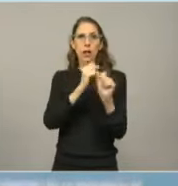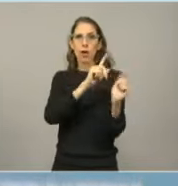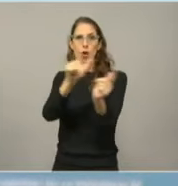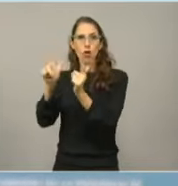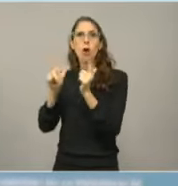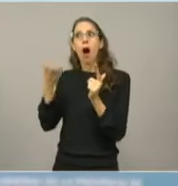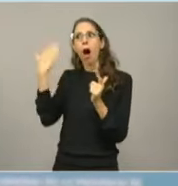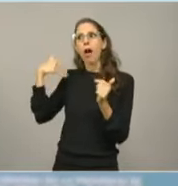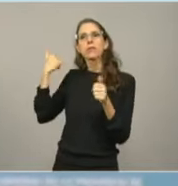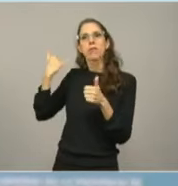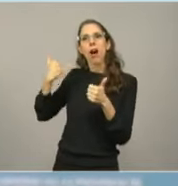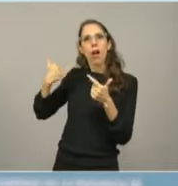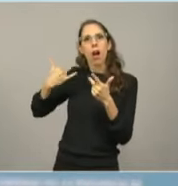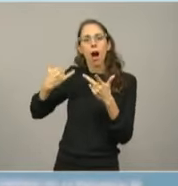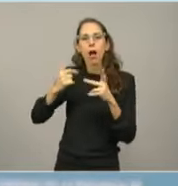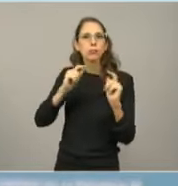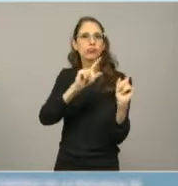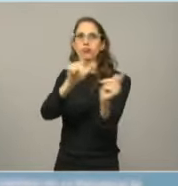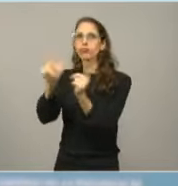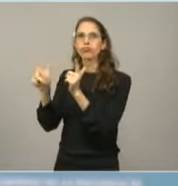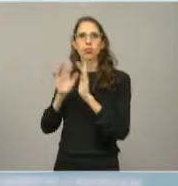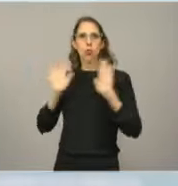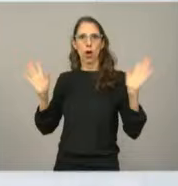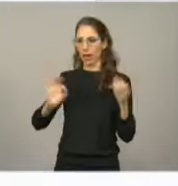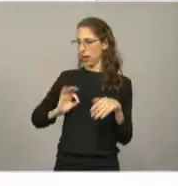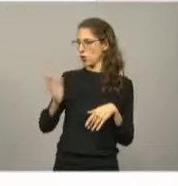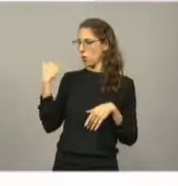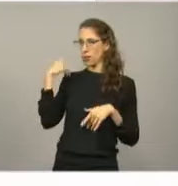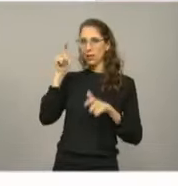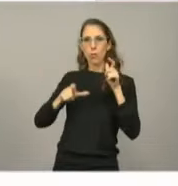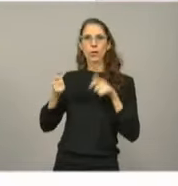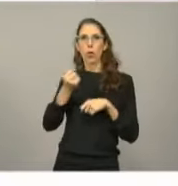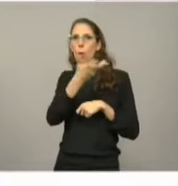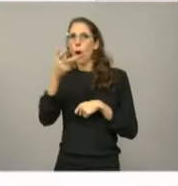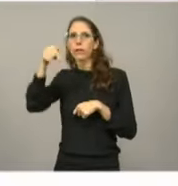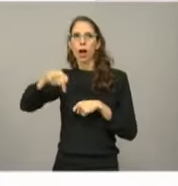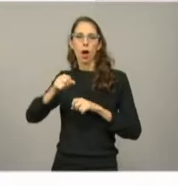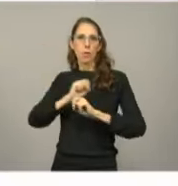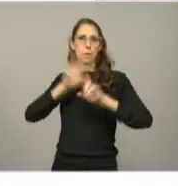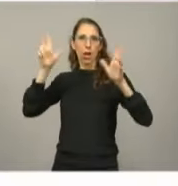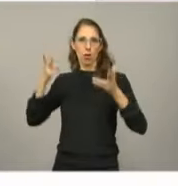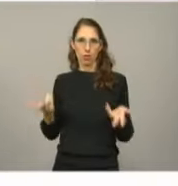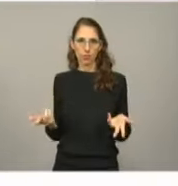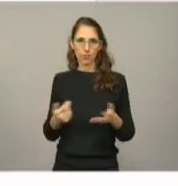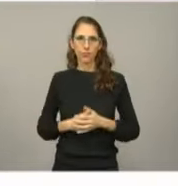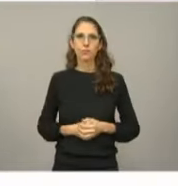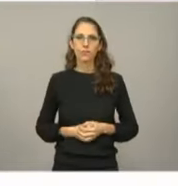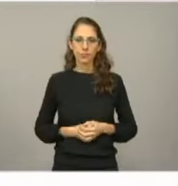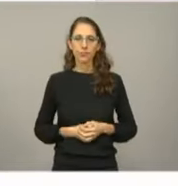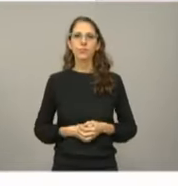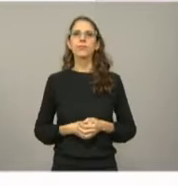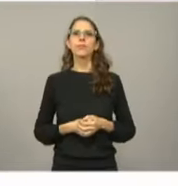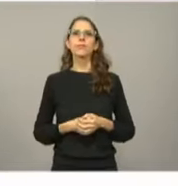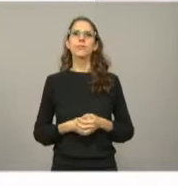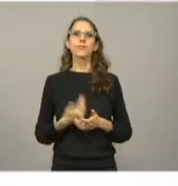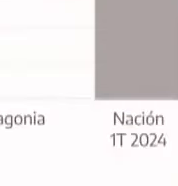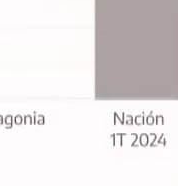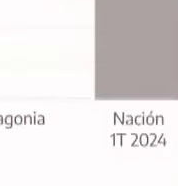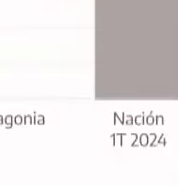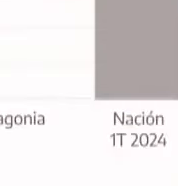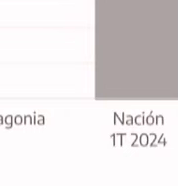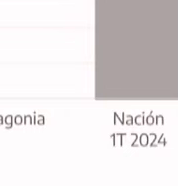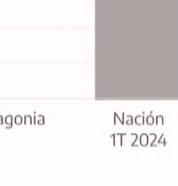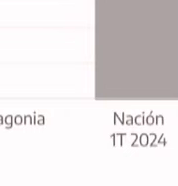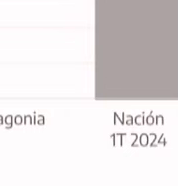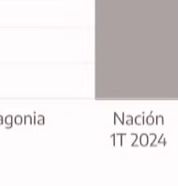más desocupados que los que había A fines del año pasado hay en la Argentina